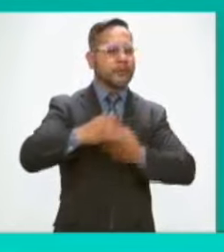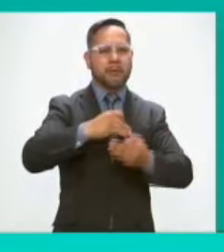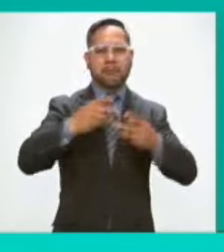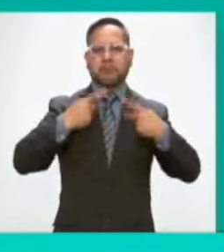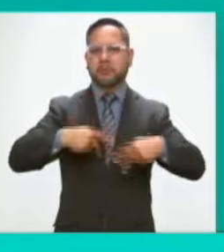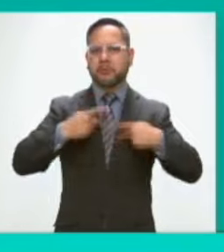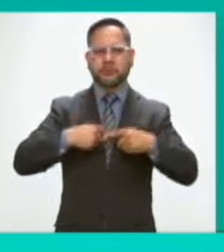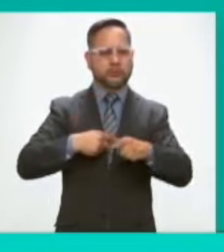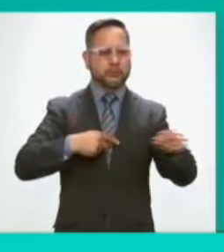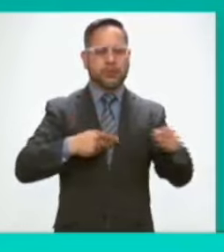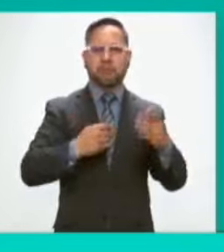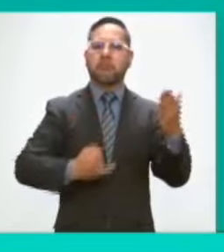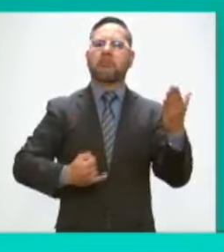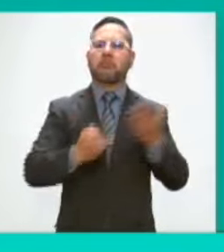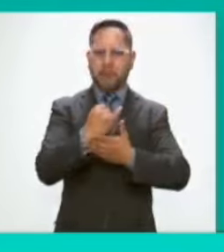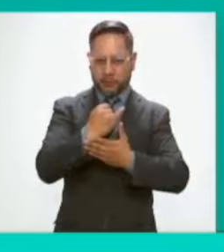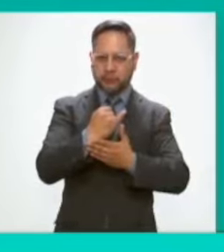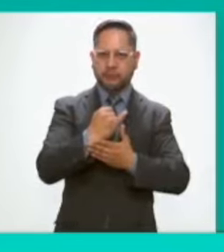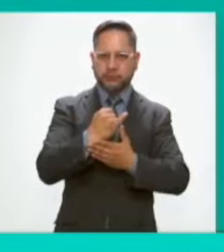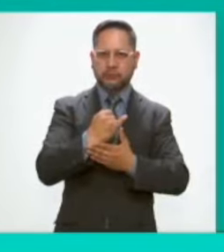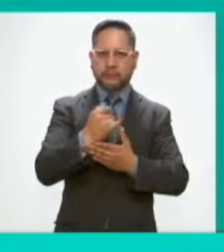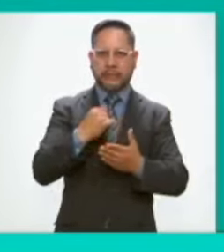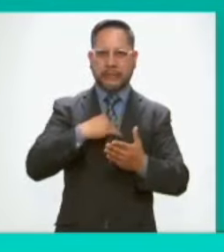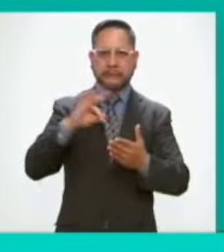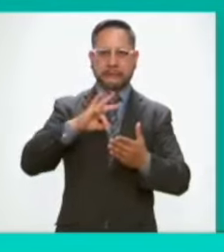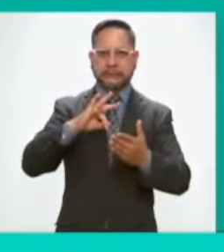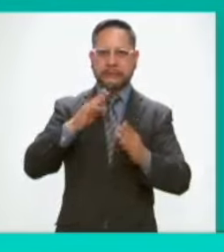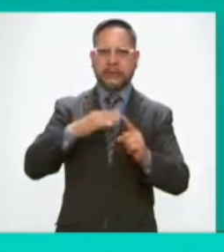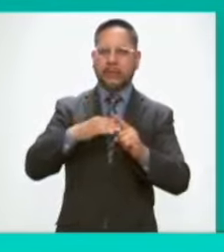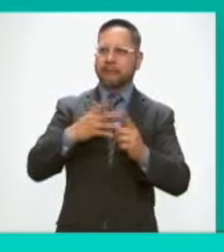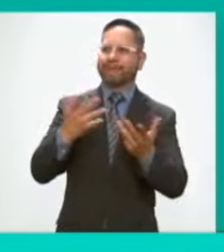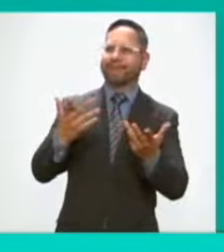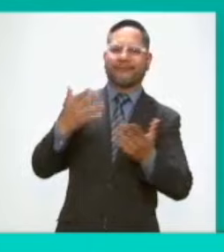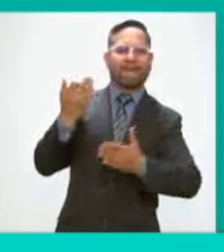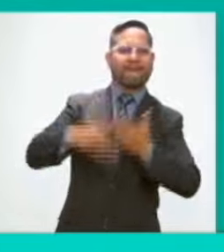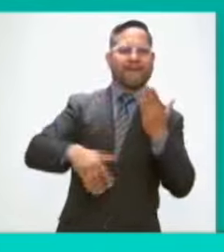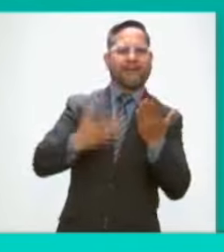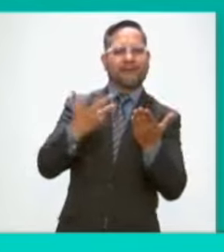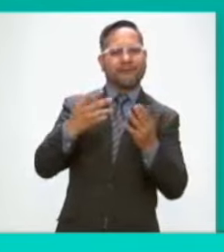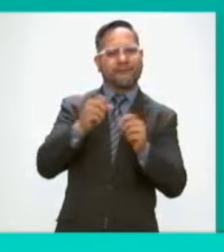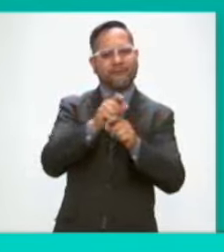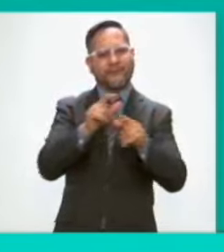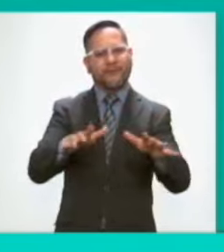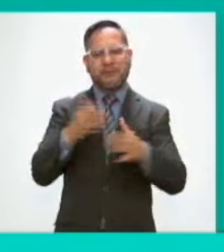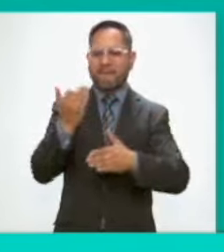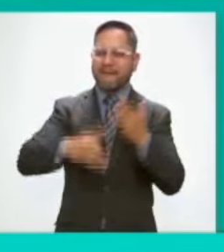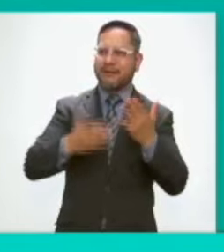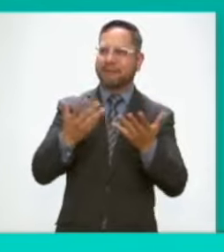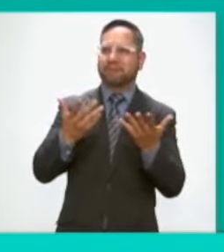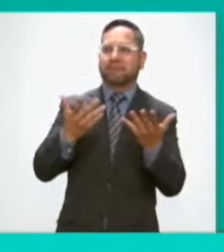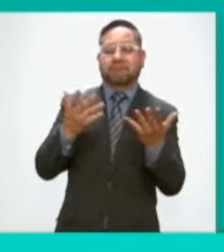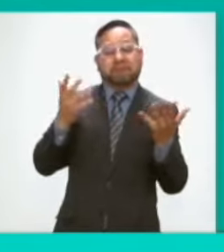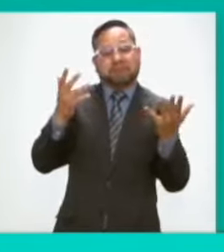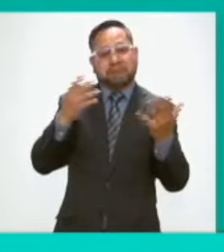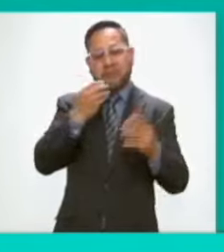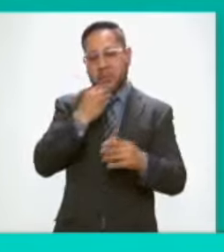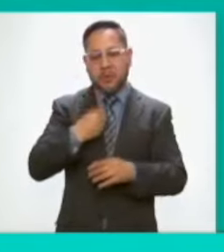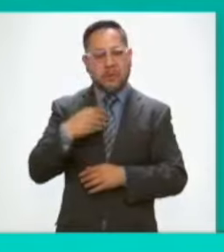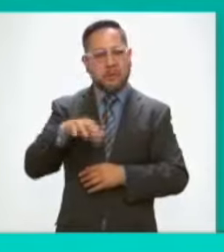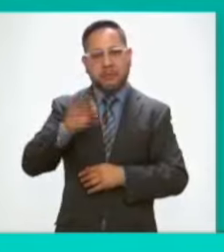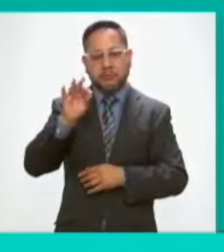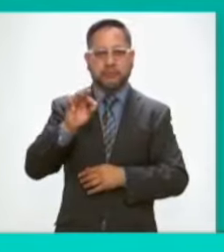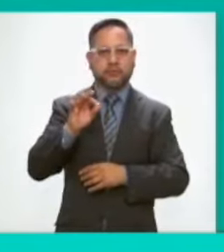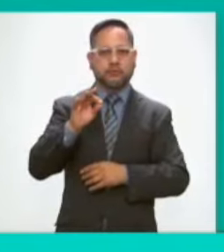pueda tomar decisiones sin sesgos y con base en el conocimiento de las propuestas políticas.